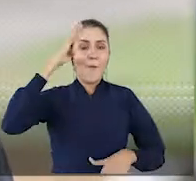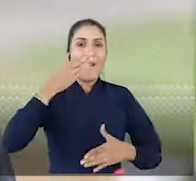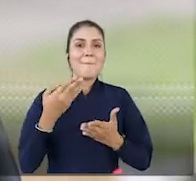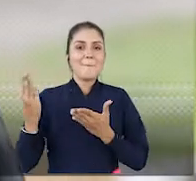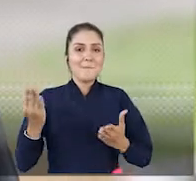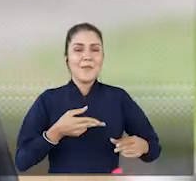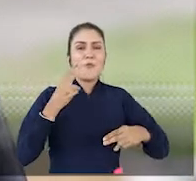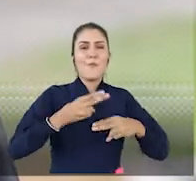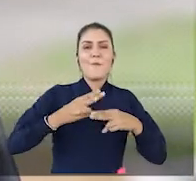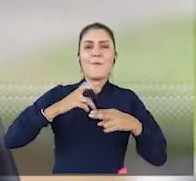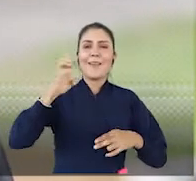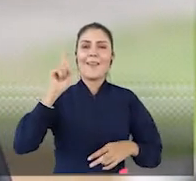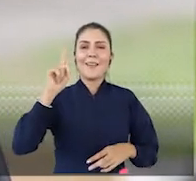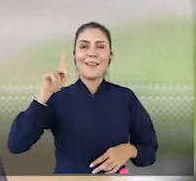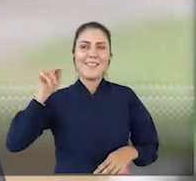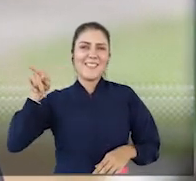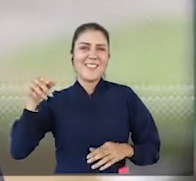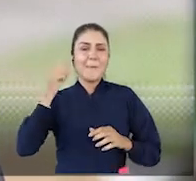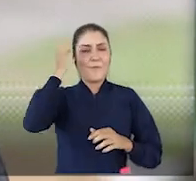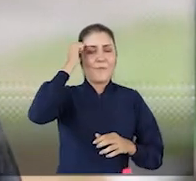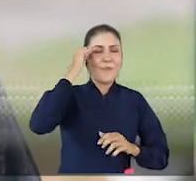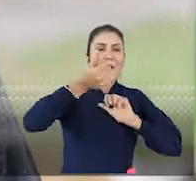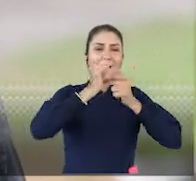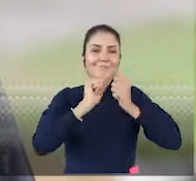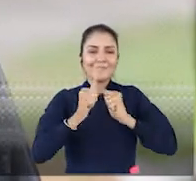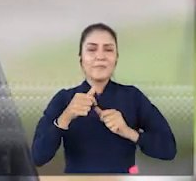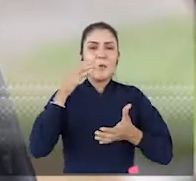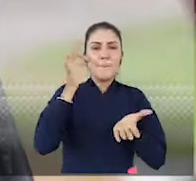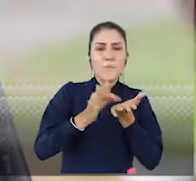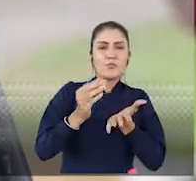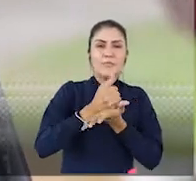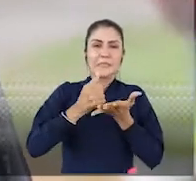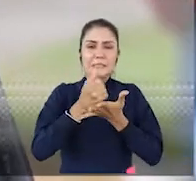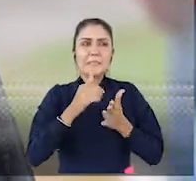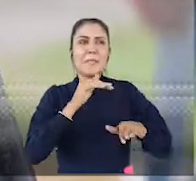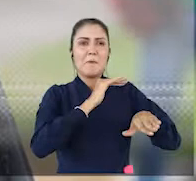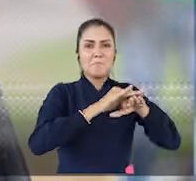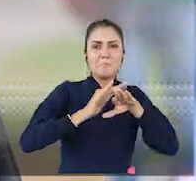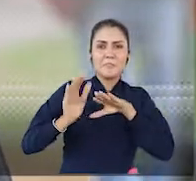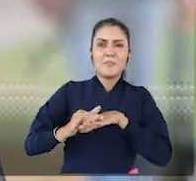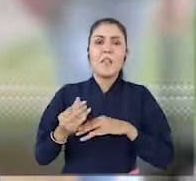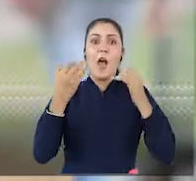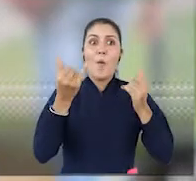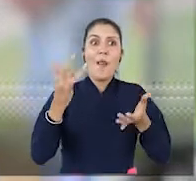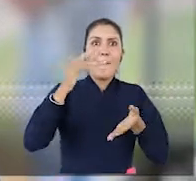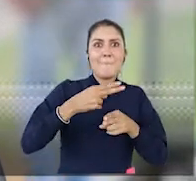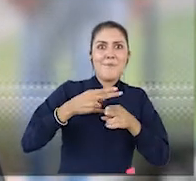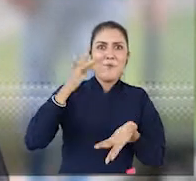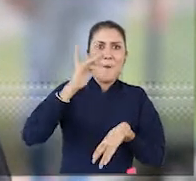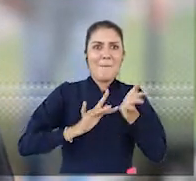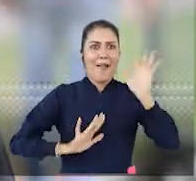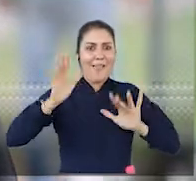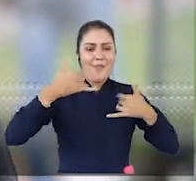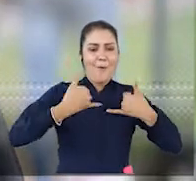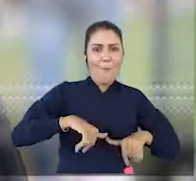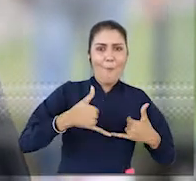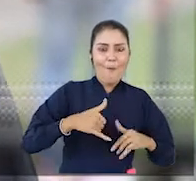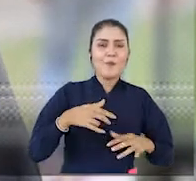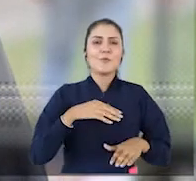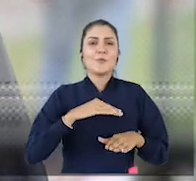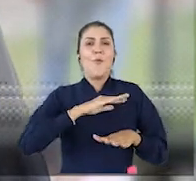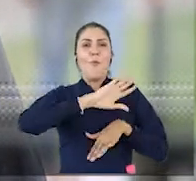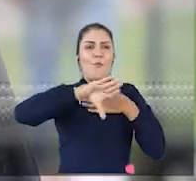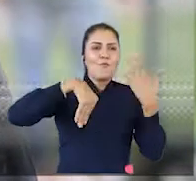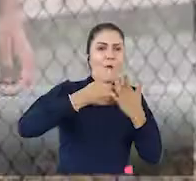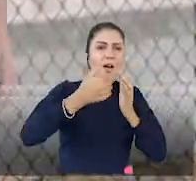Mi nombre es elkin Acosta soy instructor de deporte atado del municipio de acacías tenemos la dicha de poder participar en los novenos